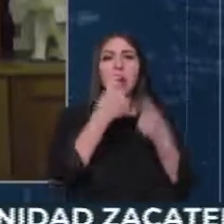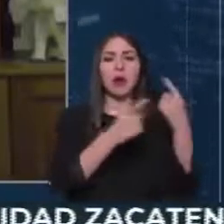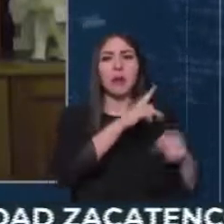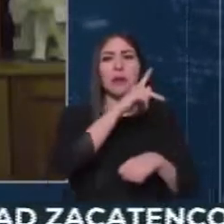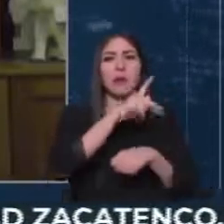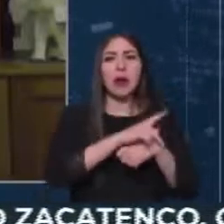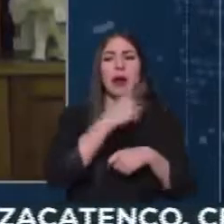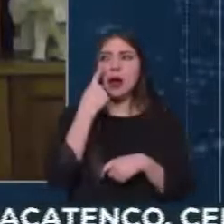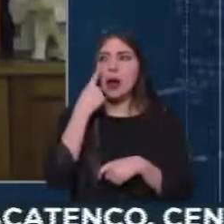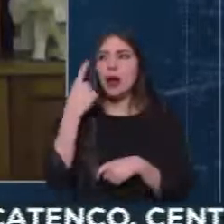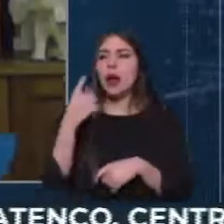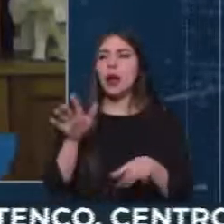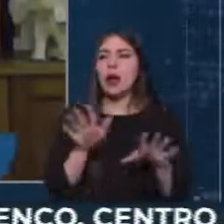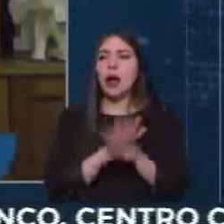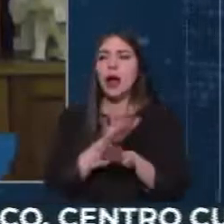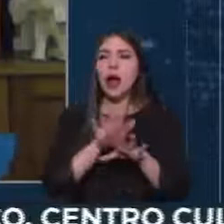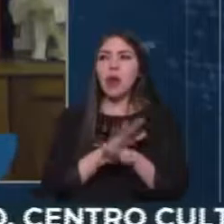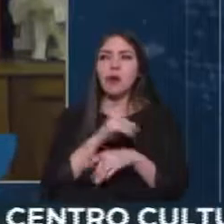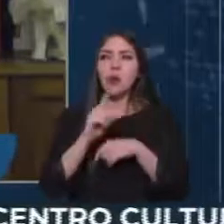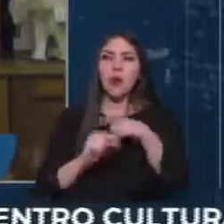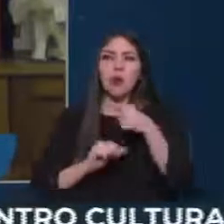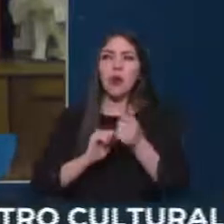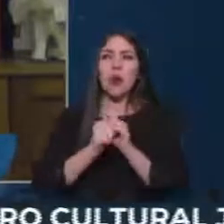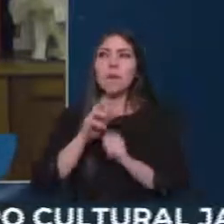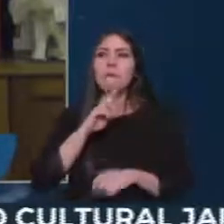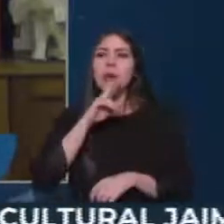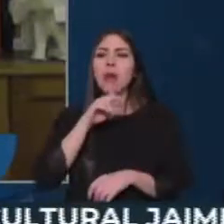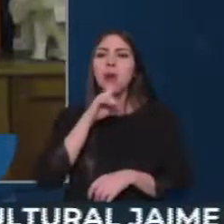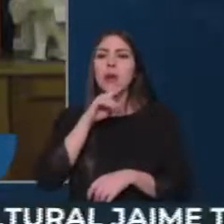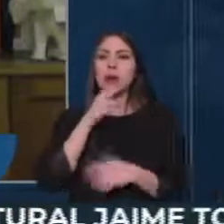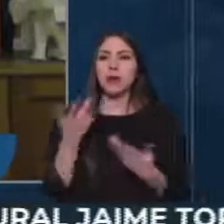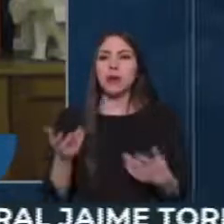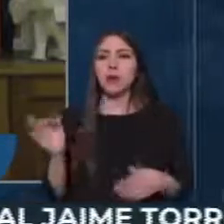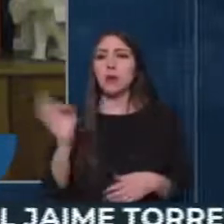una mejoría importante y podrían más bien no recibir, ¿no?